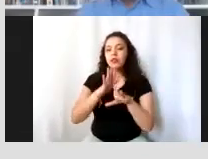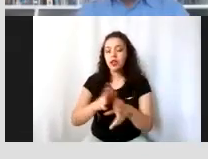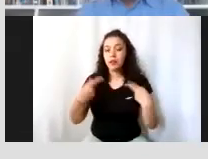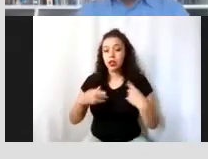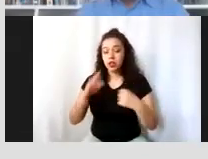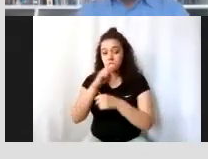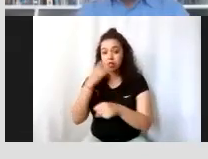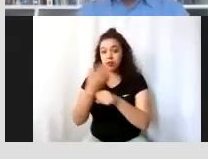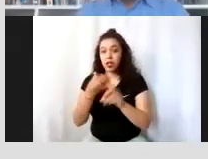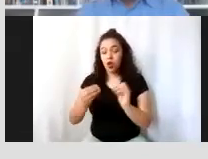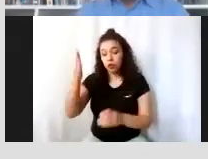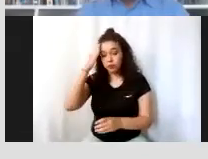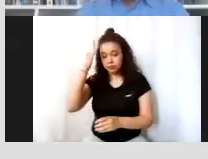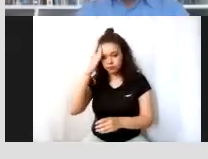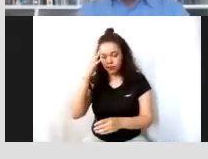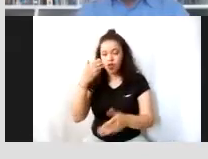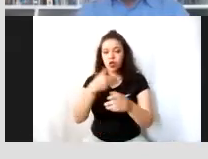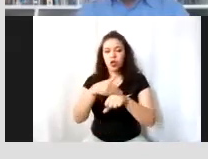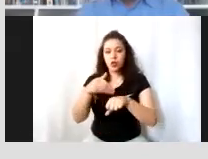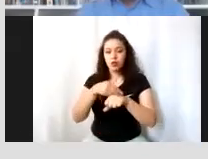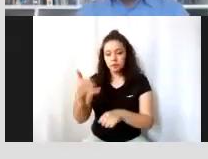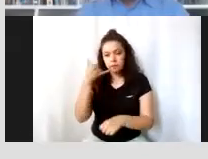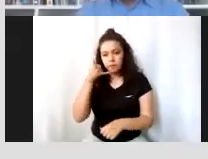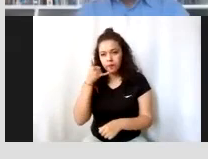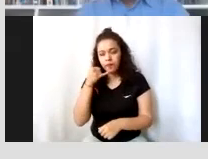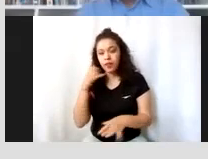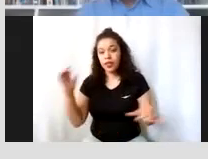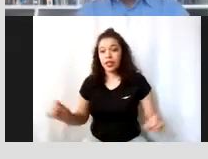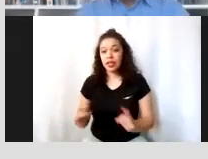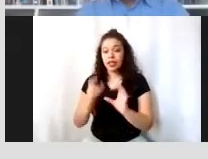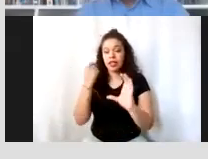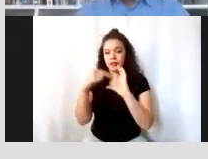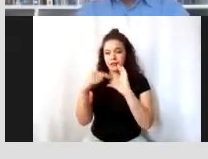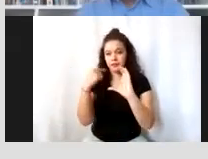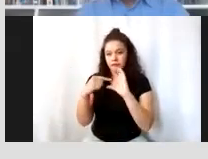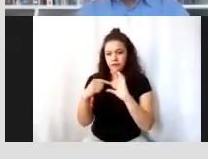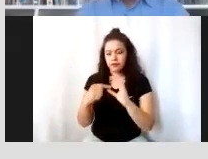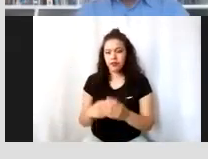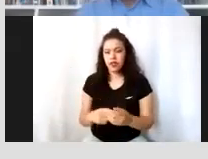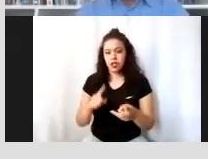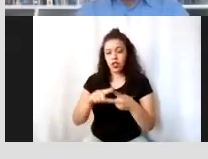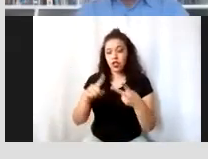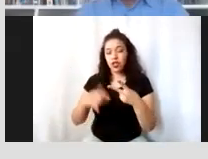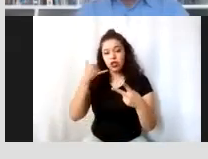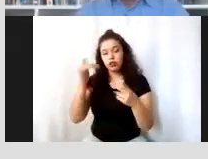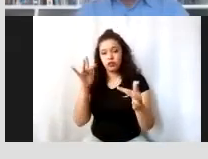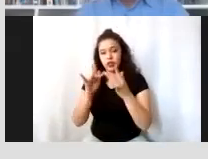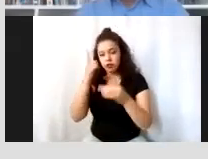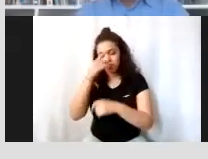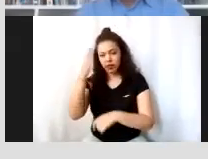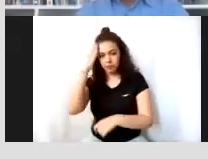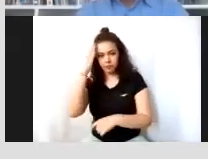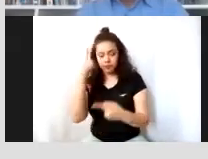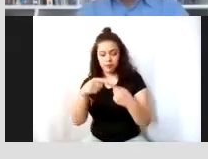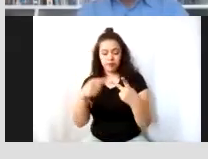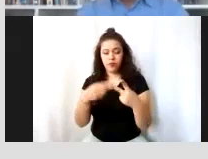o tutor, número telefónico y el dato electrónico. 2 opciones de localización para mi tutor y la